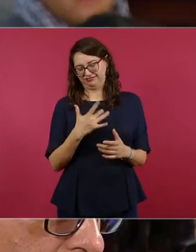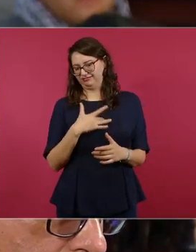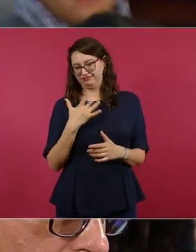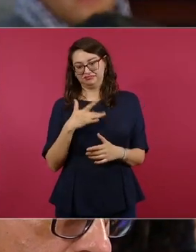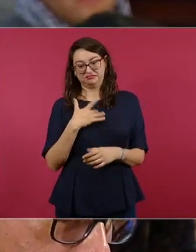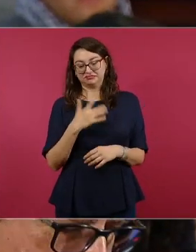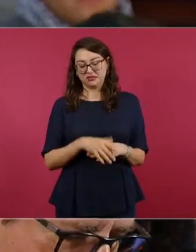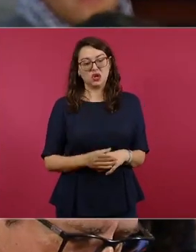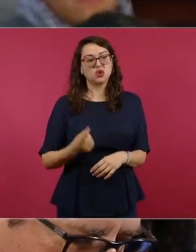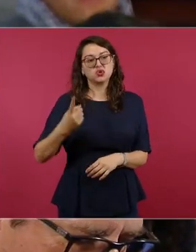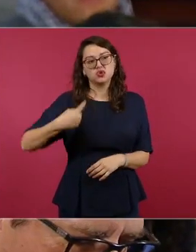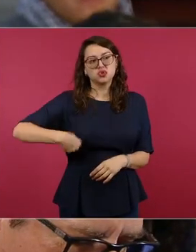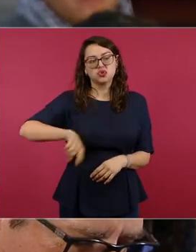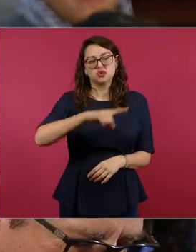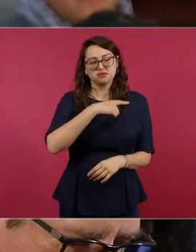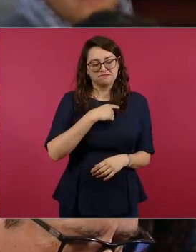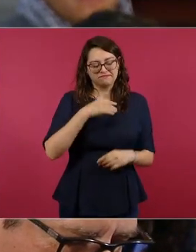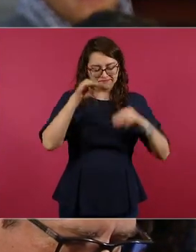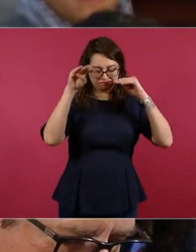Alejandro